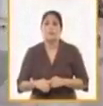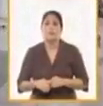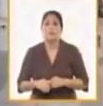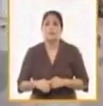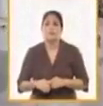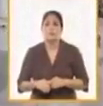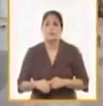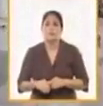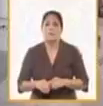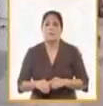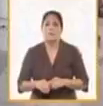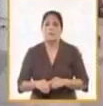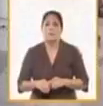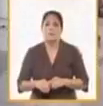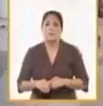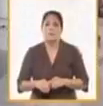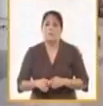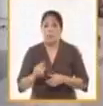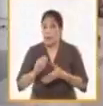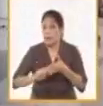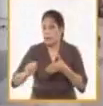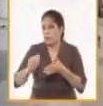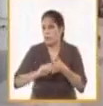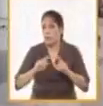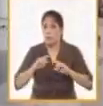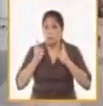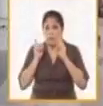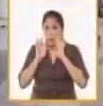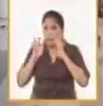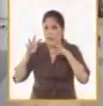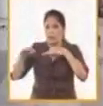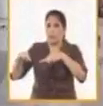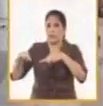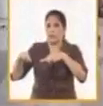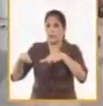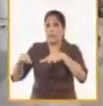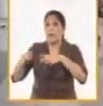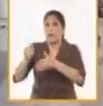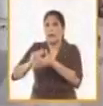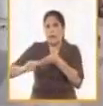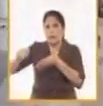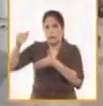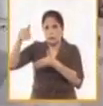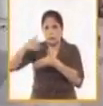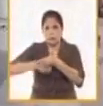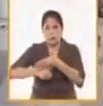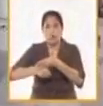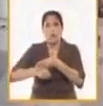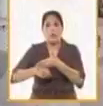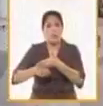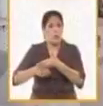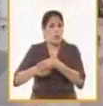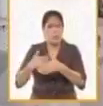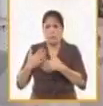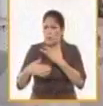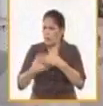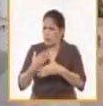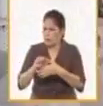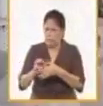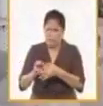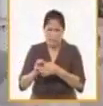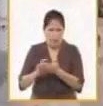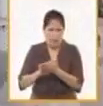con respecto a esas elecciones. O sea, matrices de que fue unas elecciones que no tuvieron